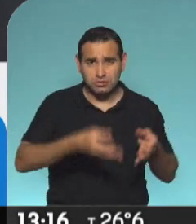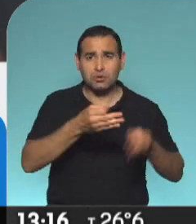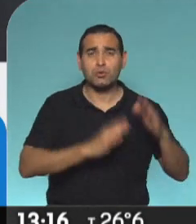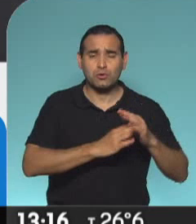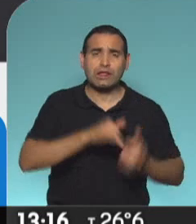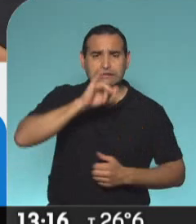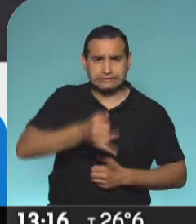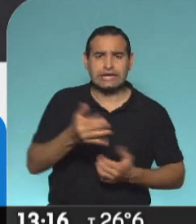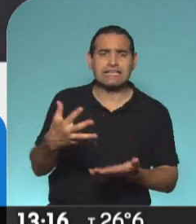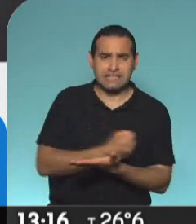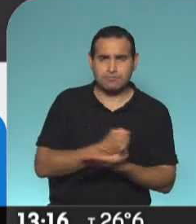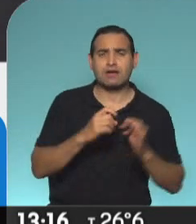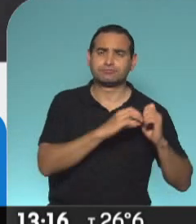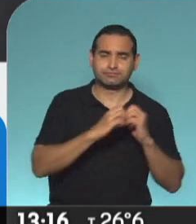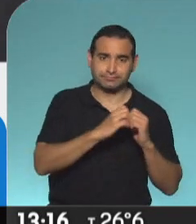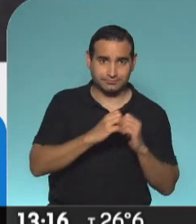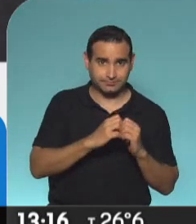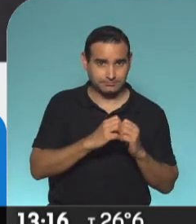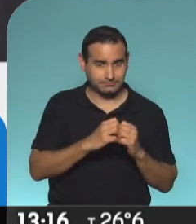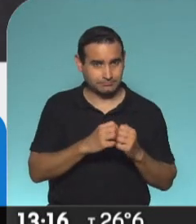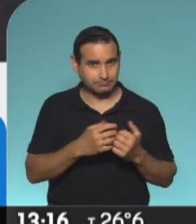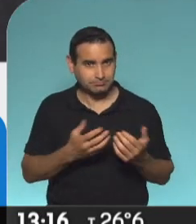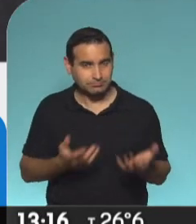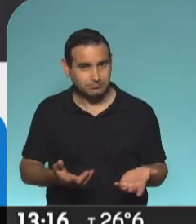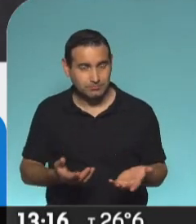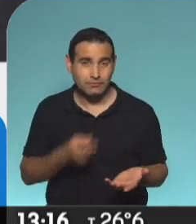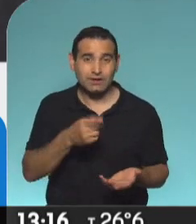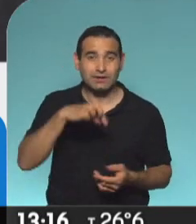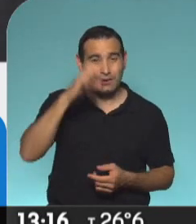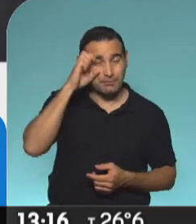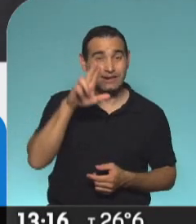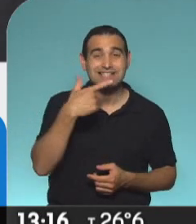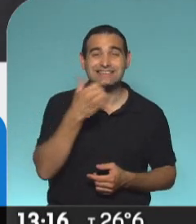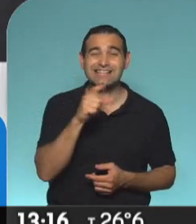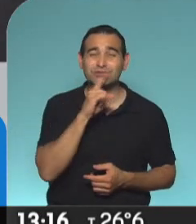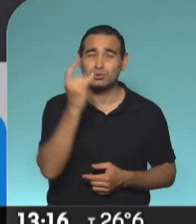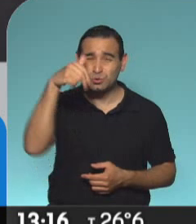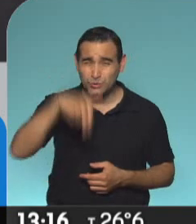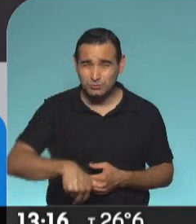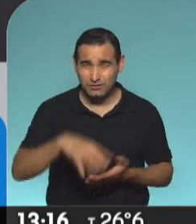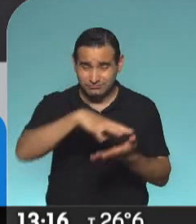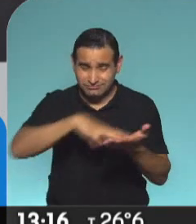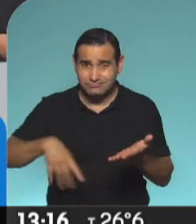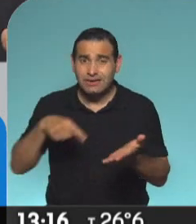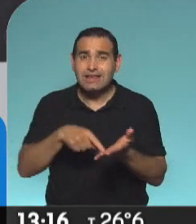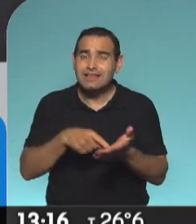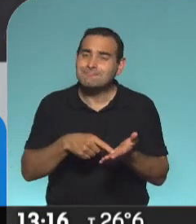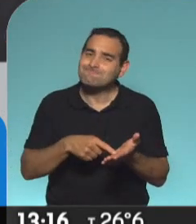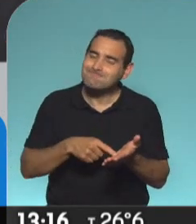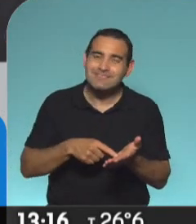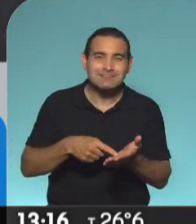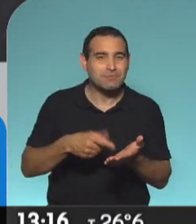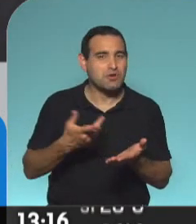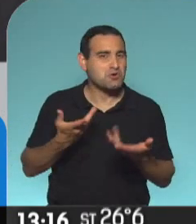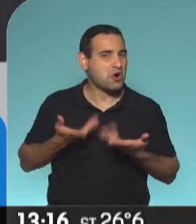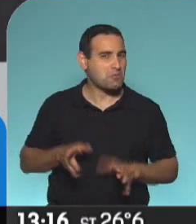presiones y apela a una herramienta de suma excepcionalidad como es el per saltum, cuando es una herramienta que no se ha